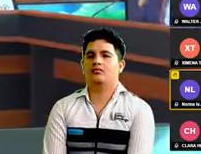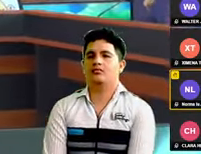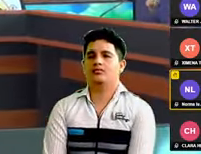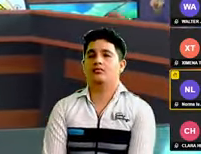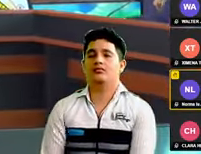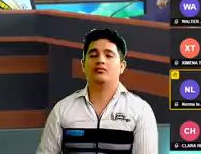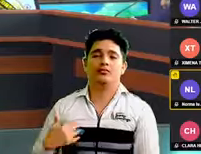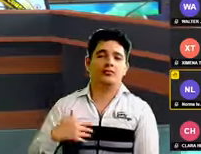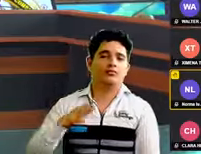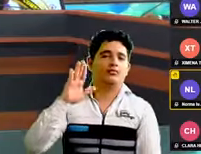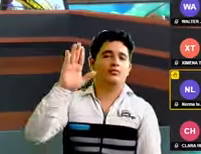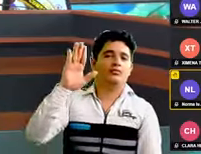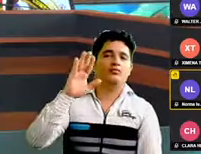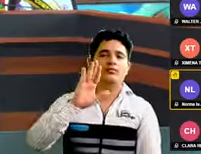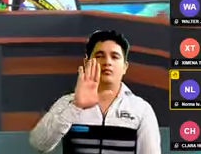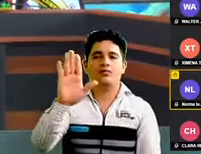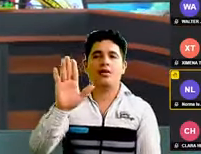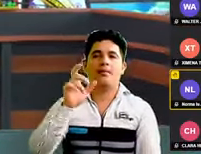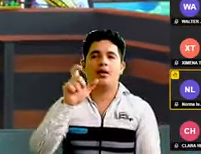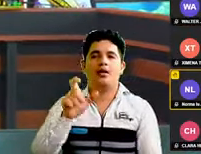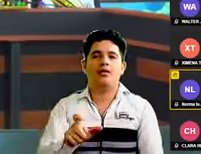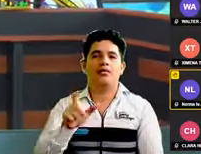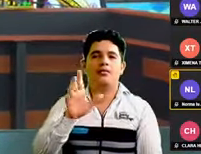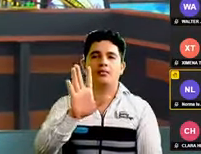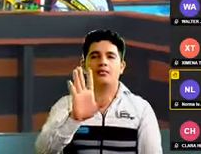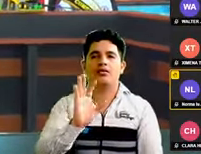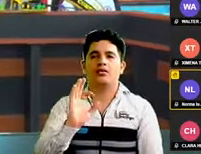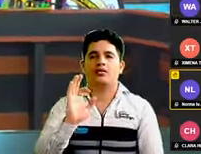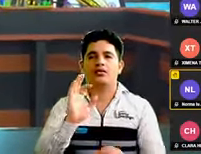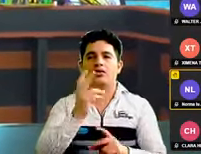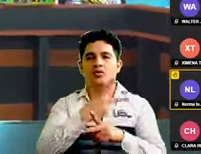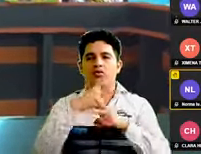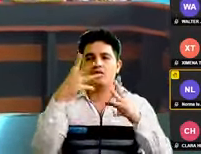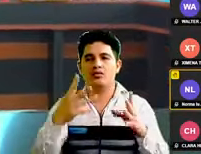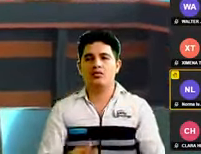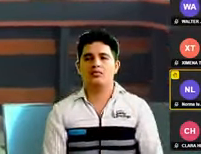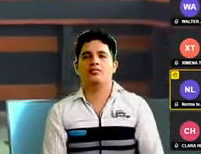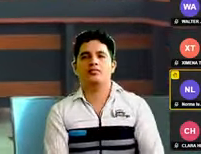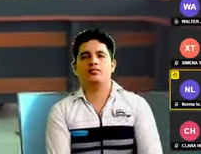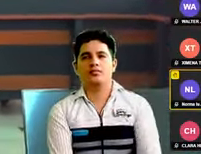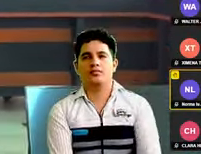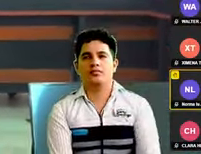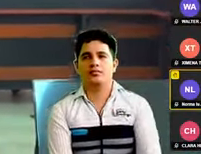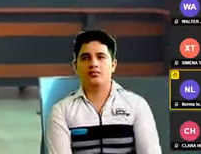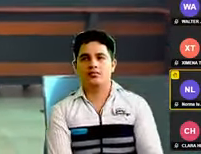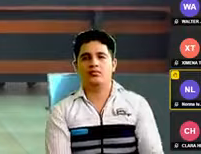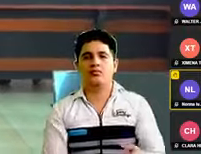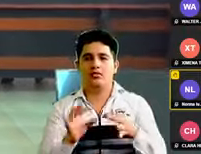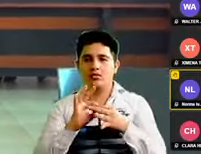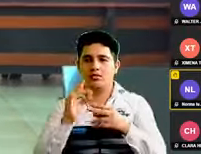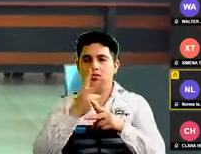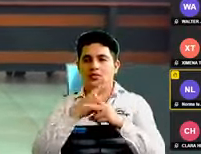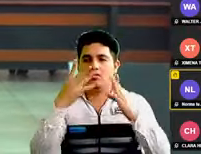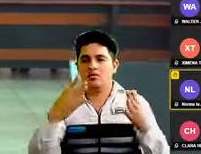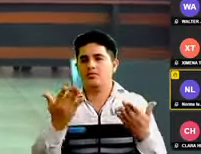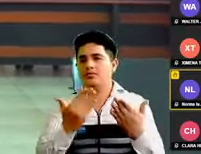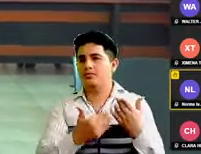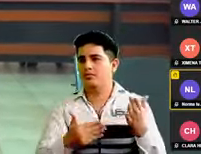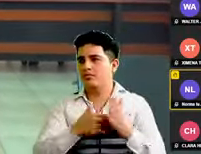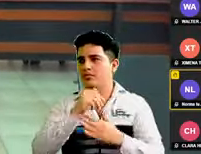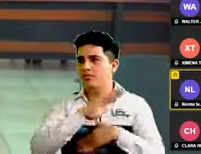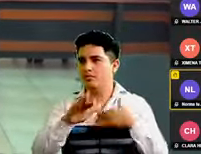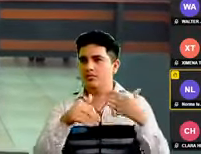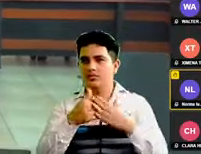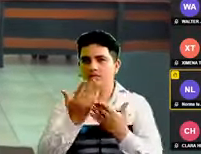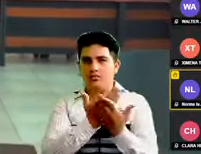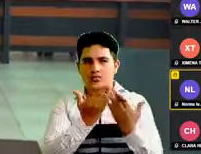Tiene la palabra Susanita. Muchas gracias, señor alcalde. Compañeros y compañeras concejales, reiterando el saludo a cada